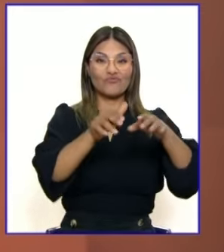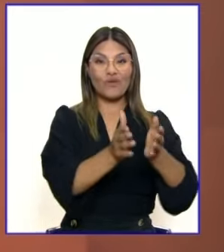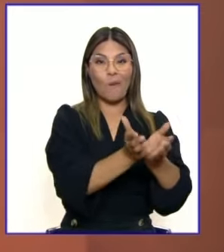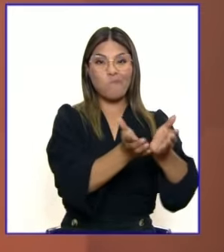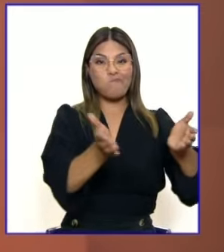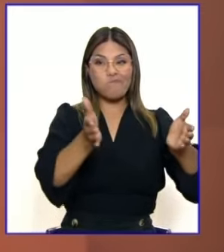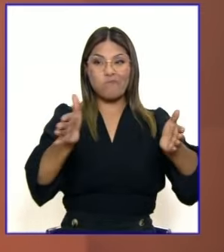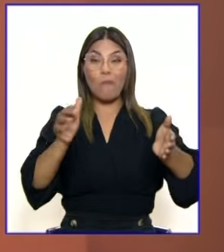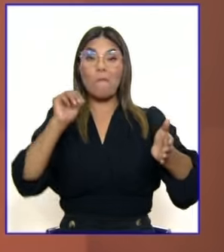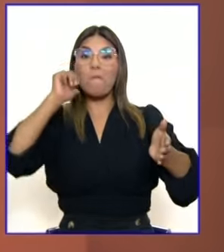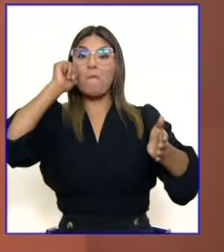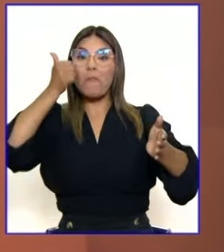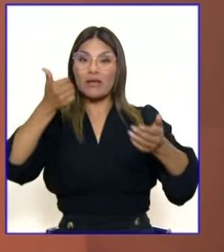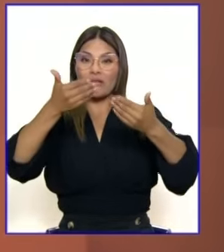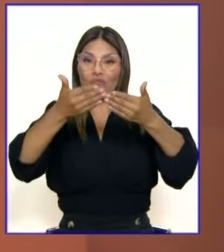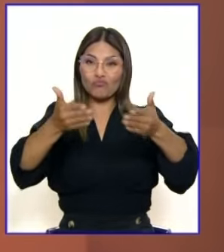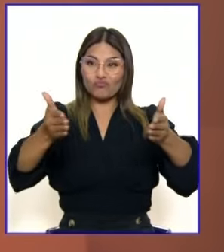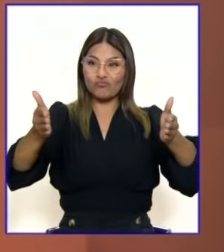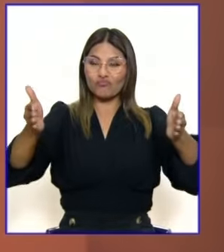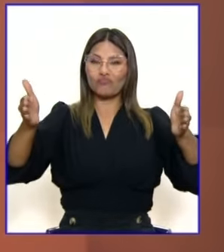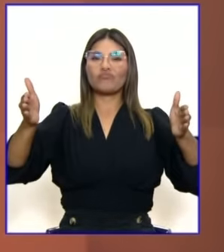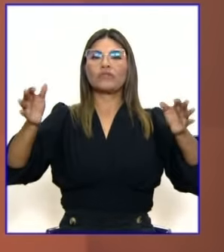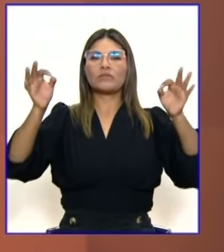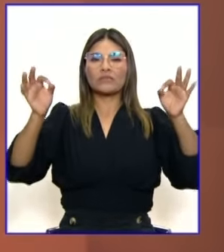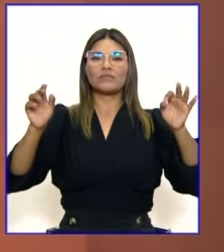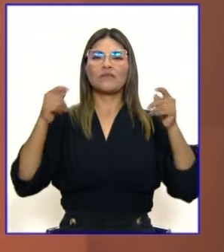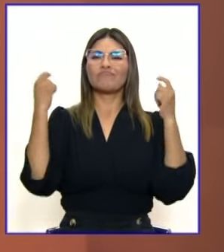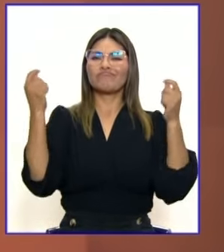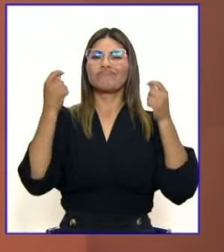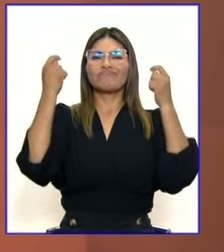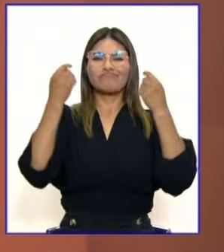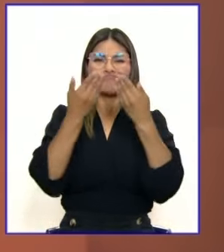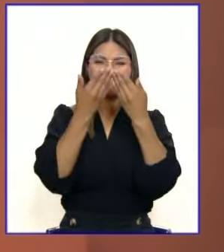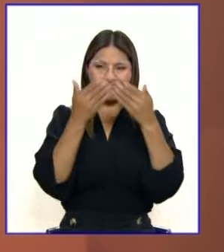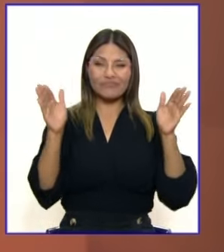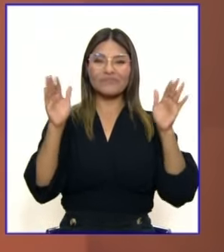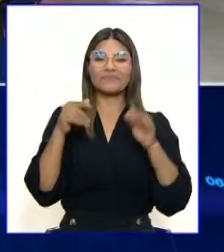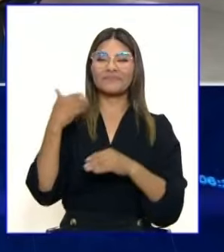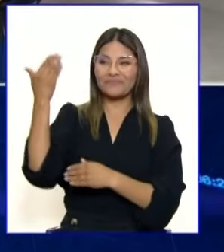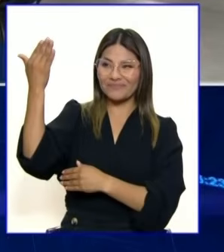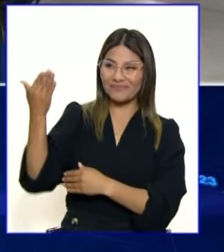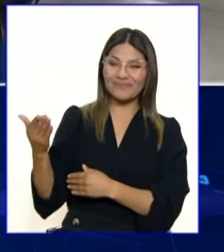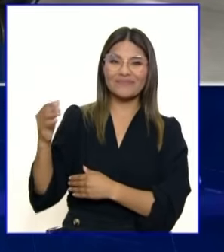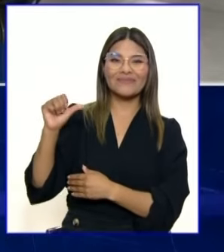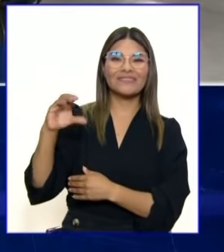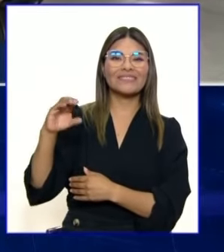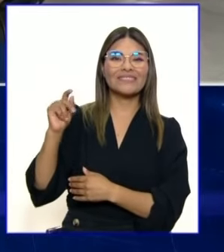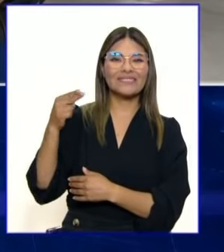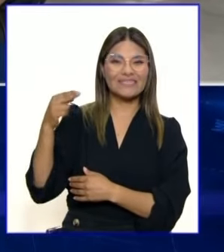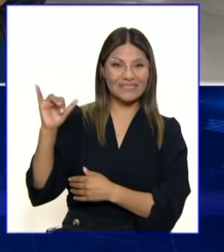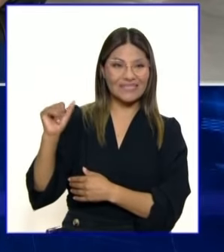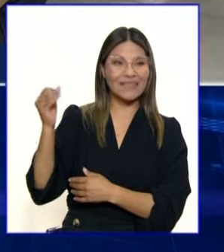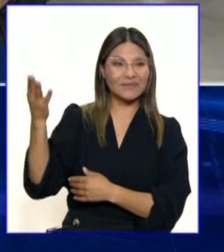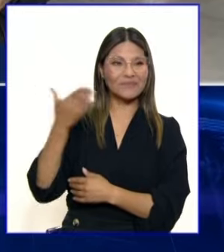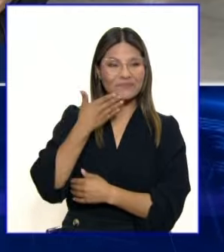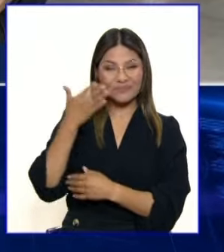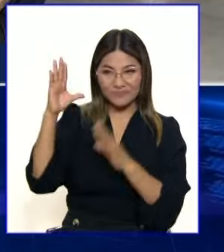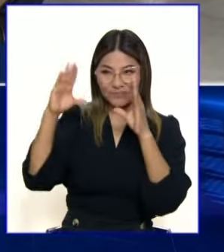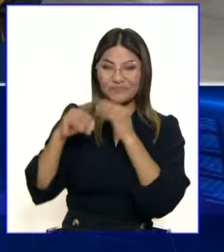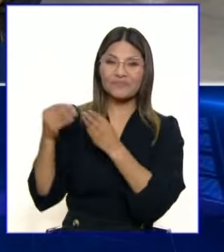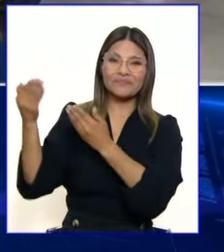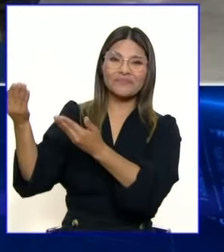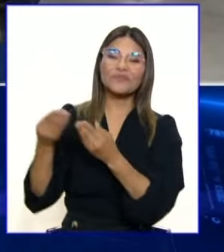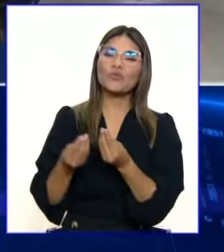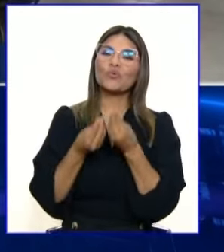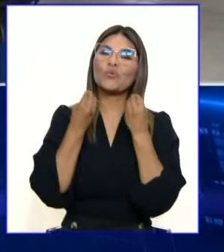porque mañana es la inauguración del megapuerto. Todos los detalles nos lo brinda nuestra compañera Cintia Malpartida. Cintia, buenas noches.